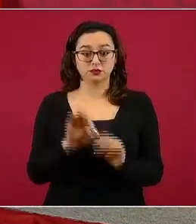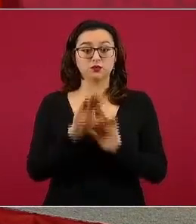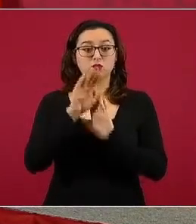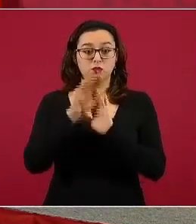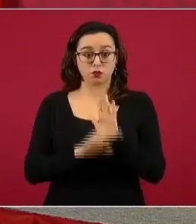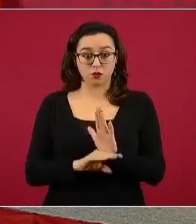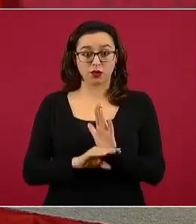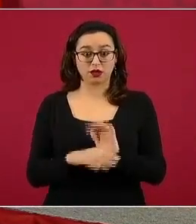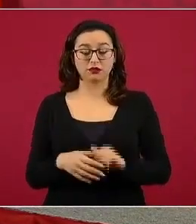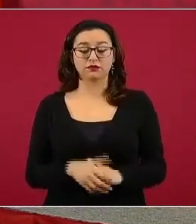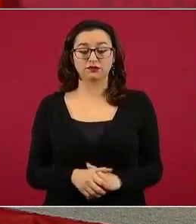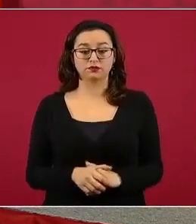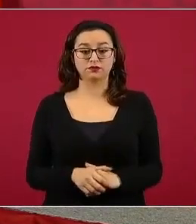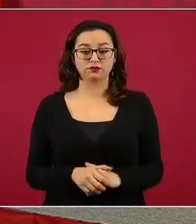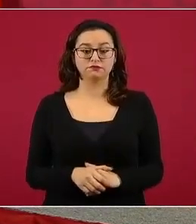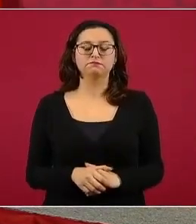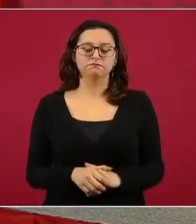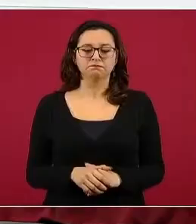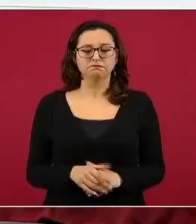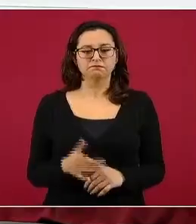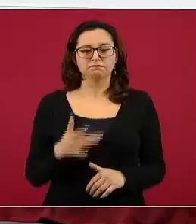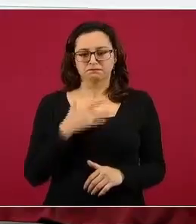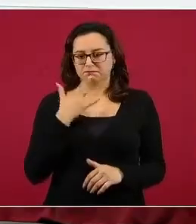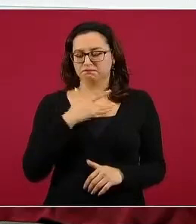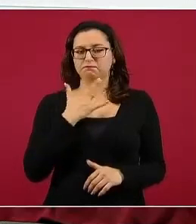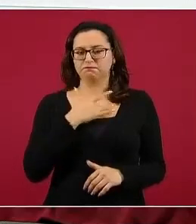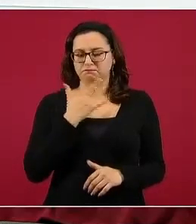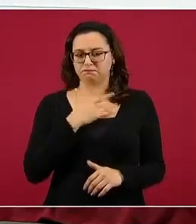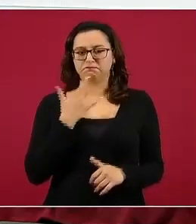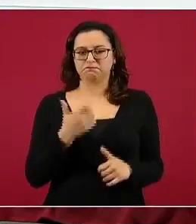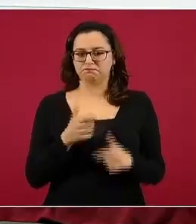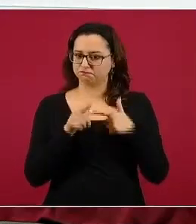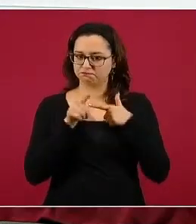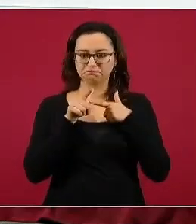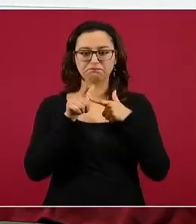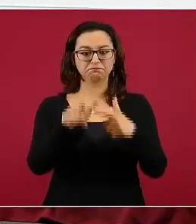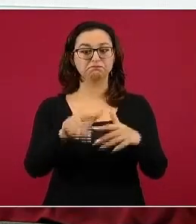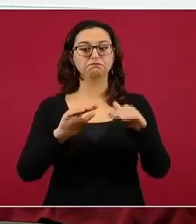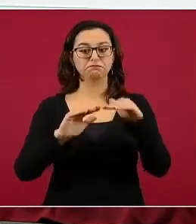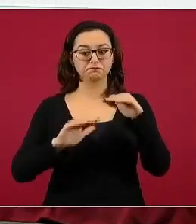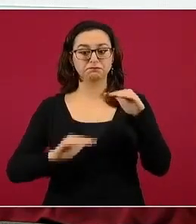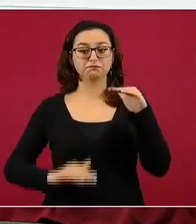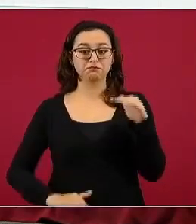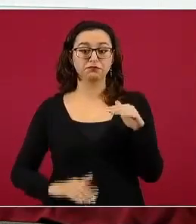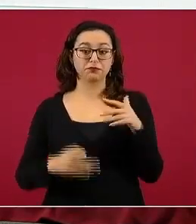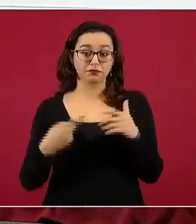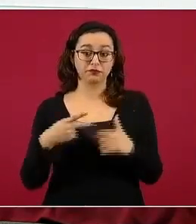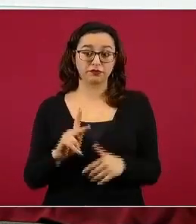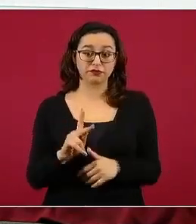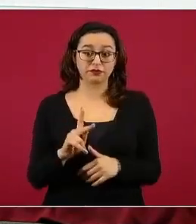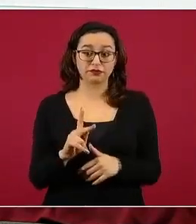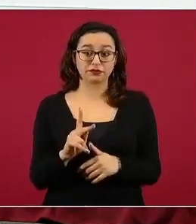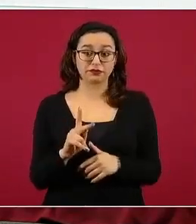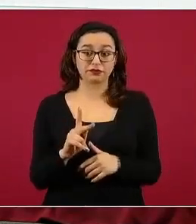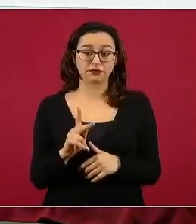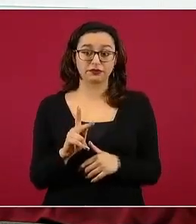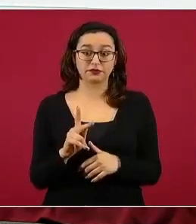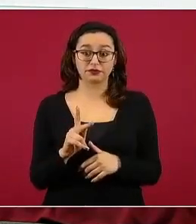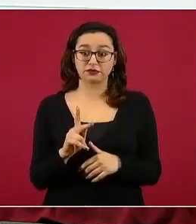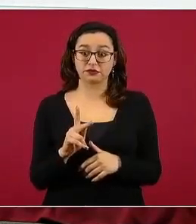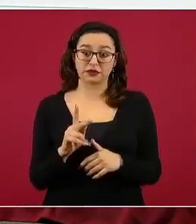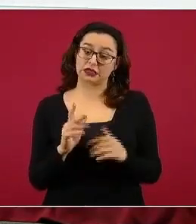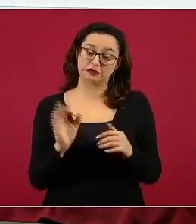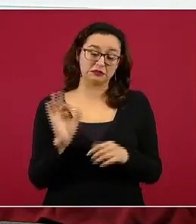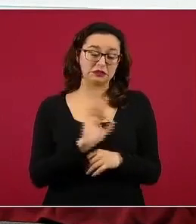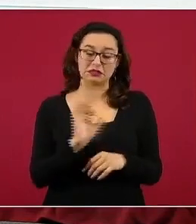de disminución, cosa que seguramente se mantiene, aunque seguramente quedará cerca de esta